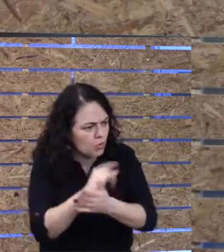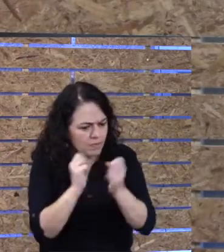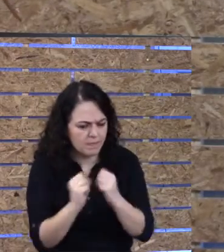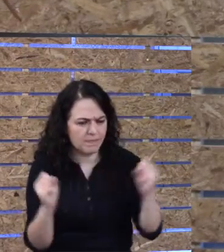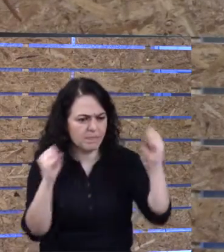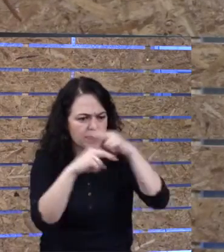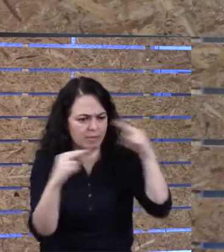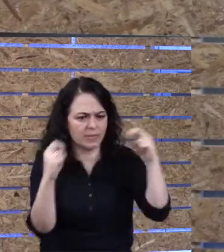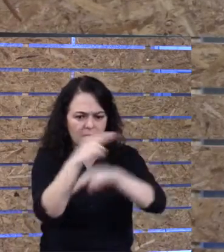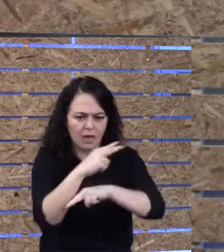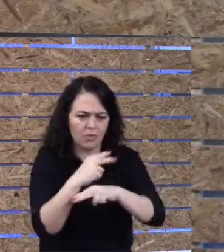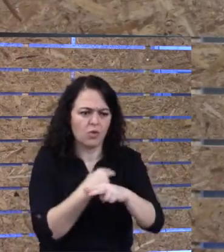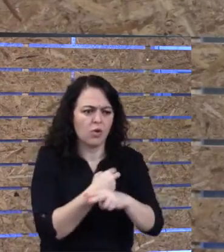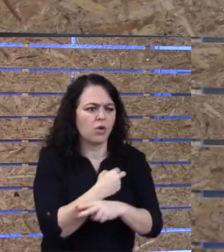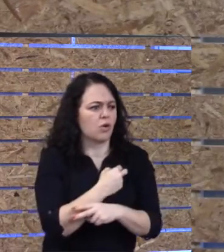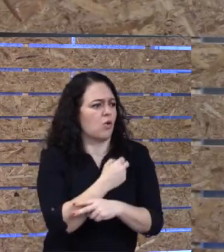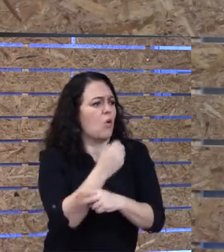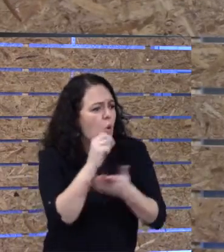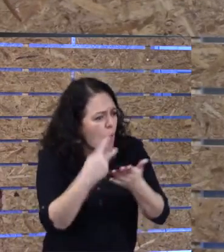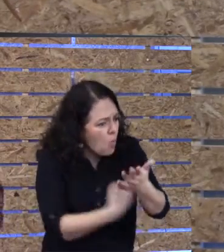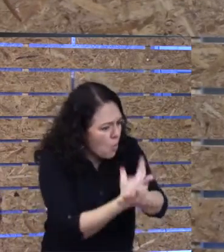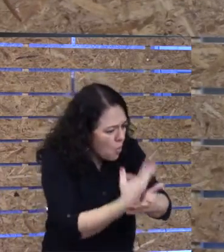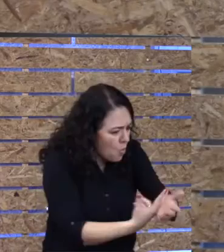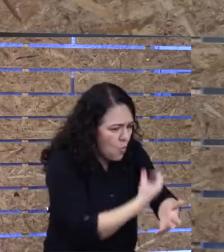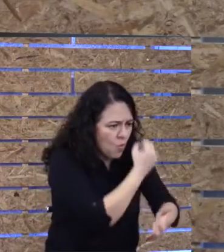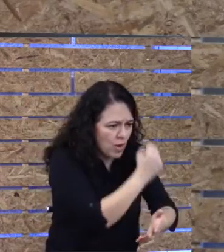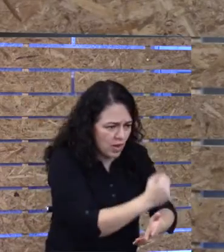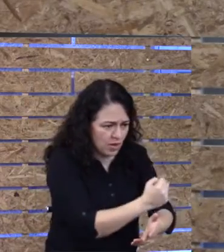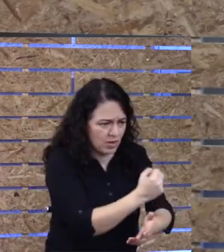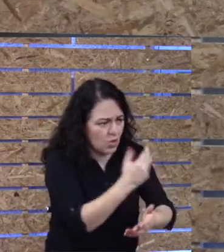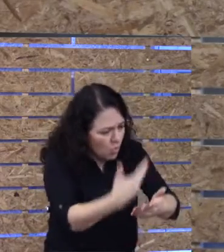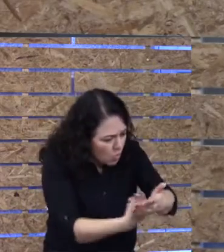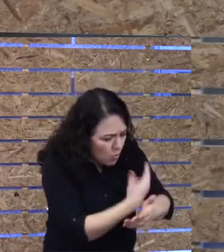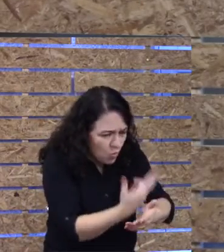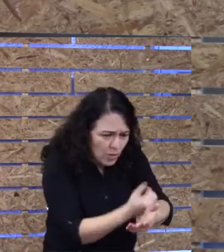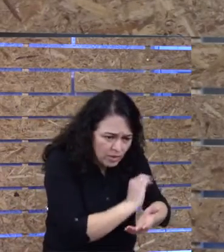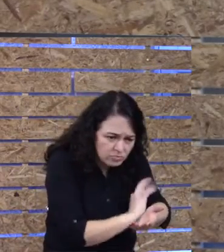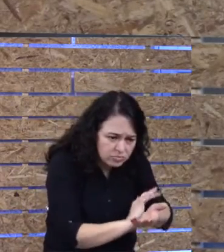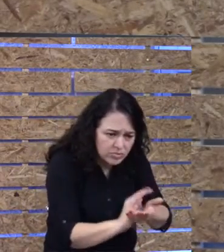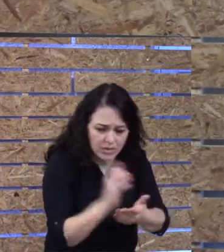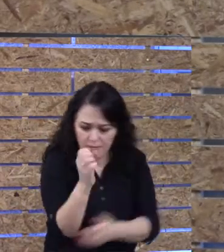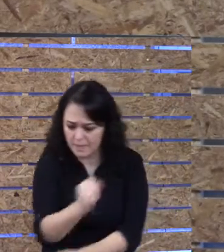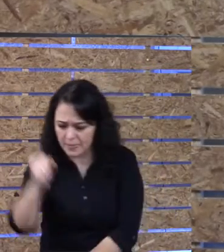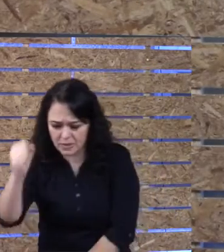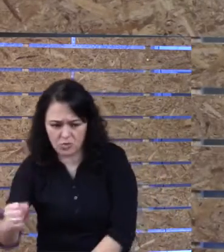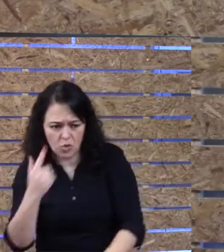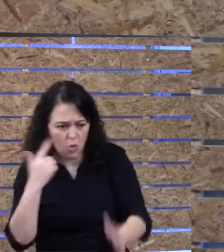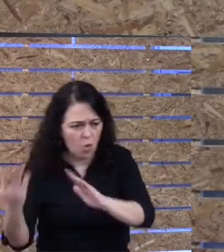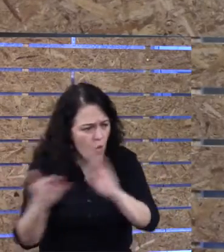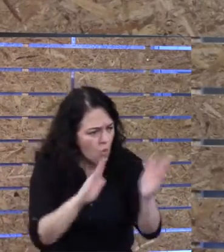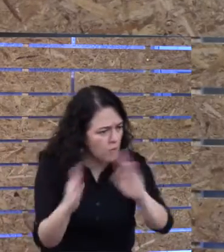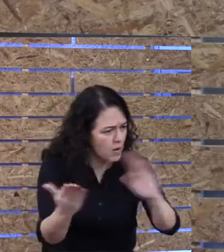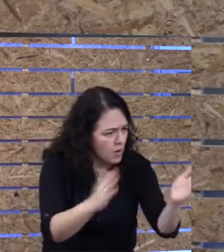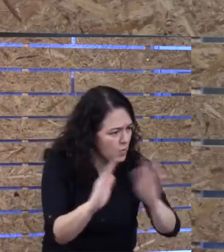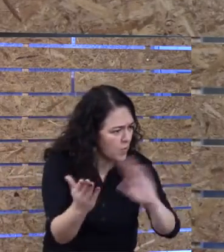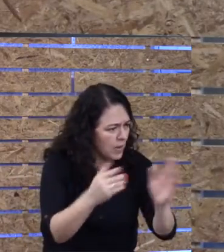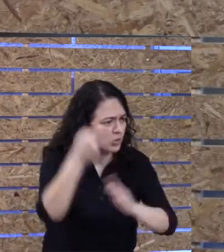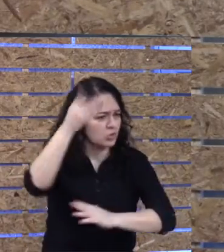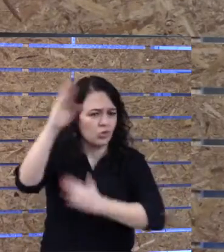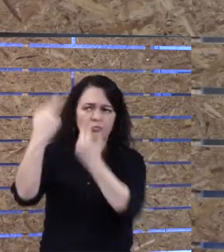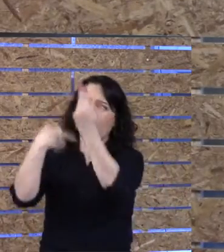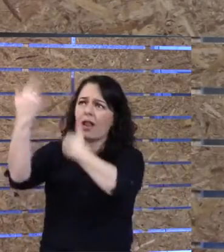pueblo pastoril. De hecho, cuando los hermanos de José, la familia de José, 70 personas, llegan